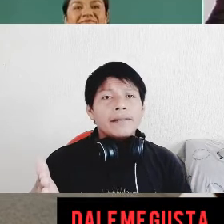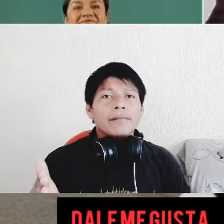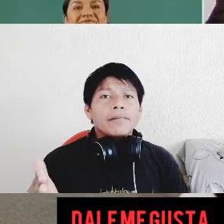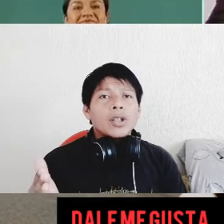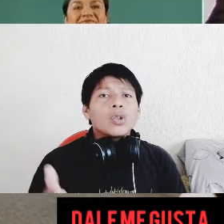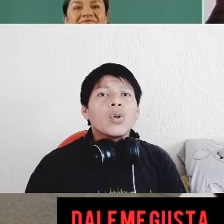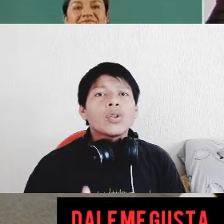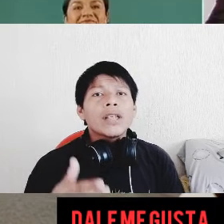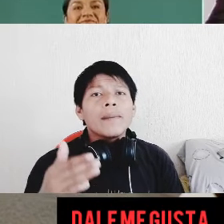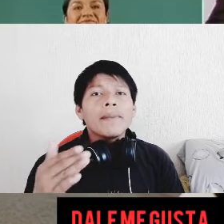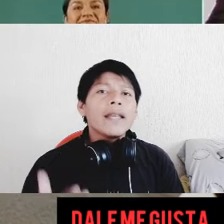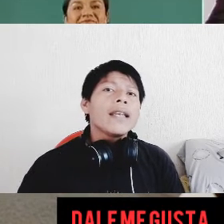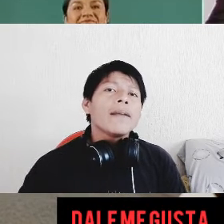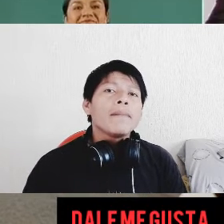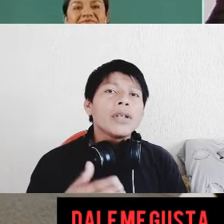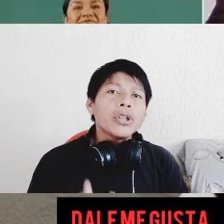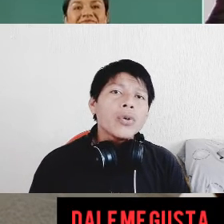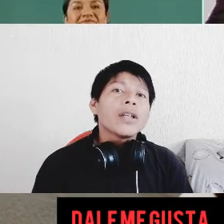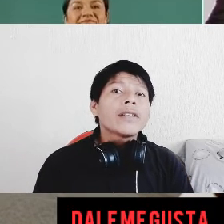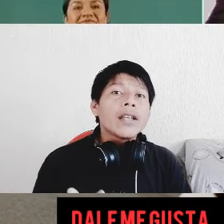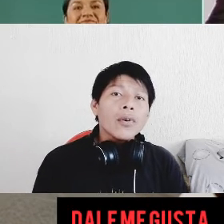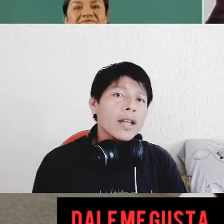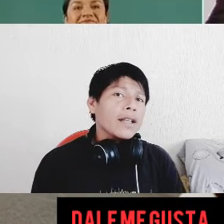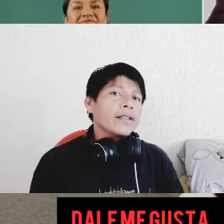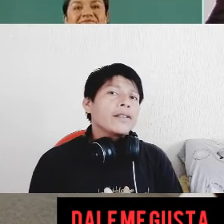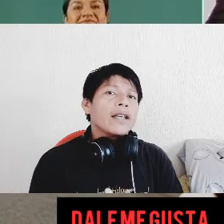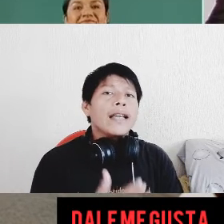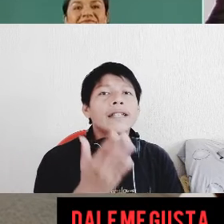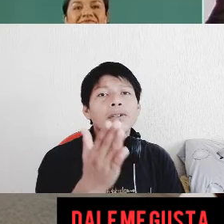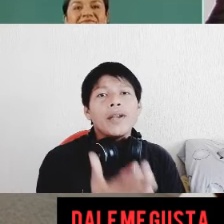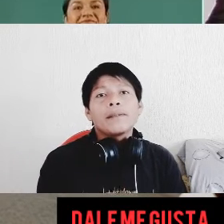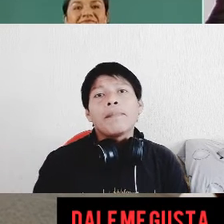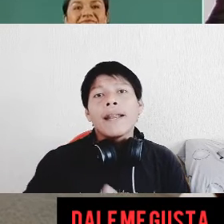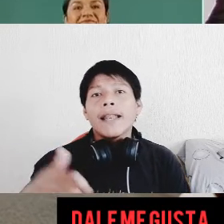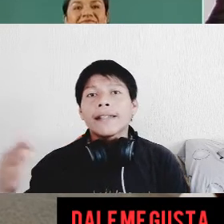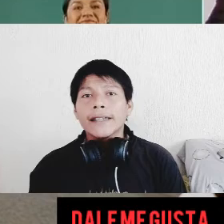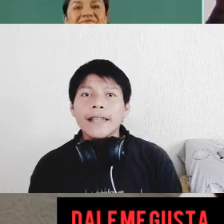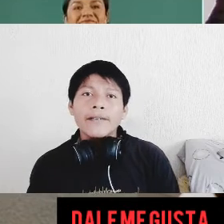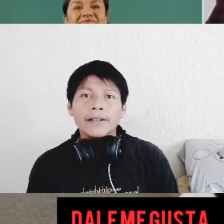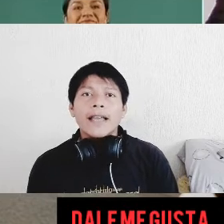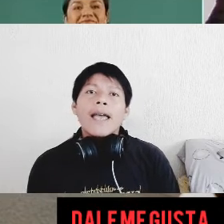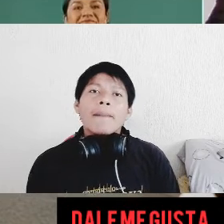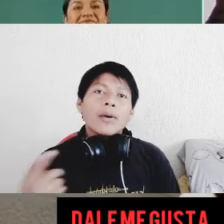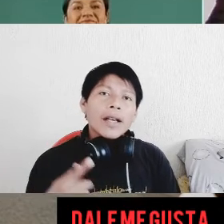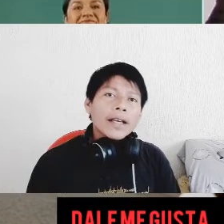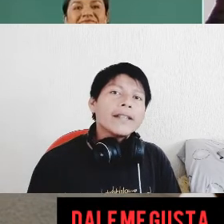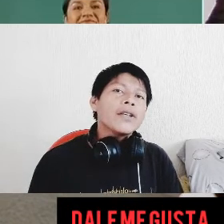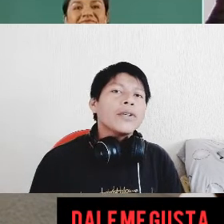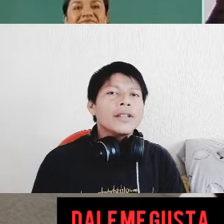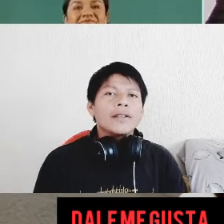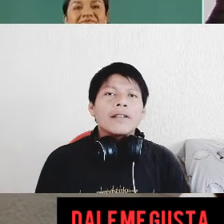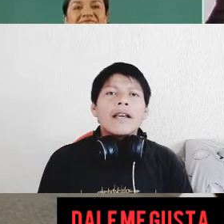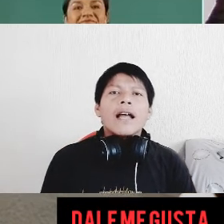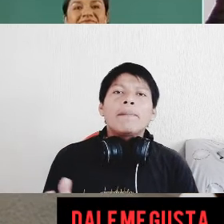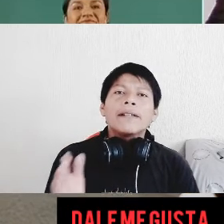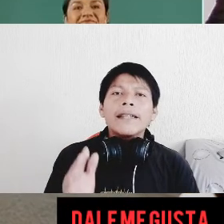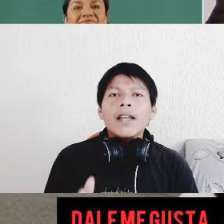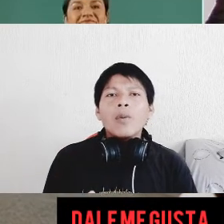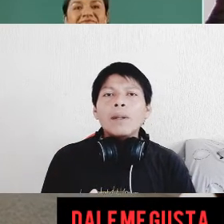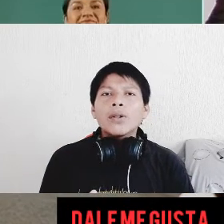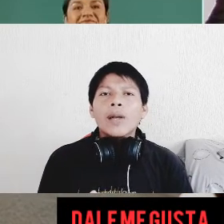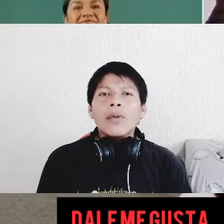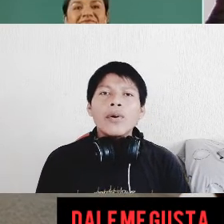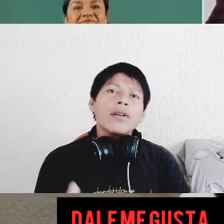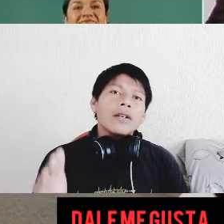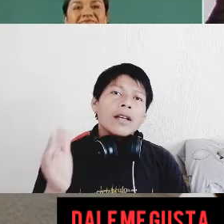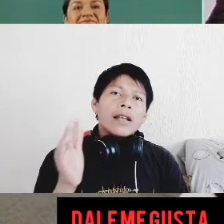recibir 12 mil millones de dólares. Esto es para las reservas. Pero ¿qué creen, señores? Al presidente